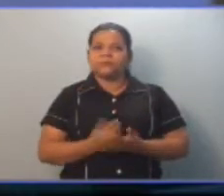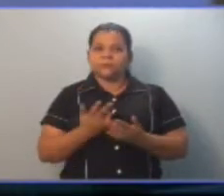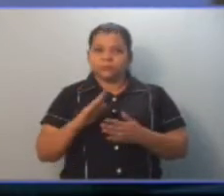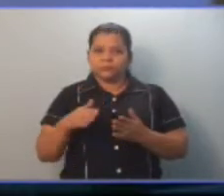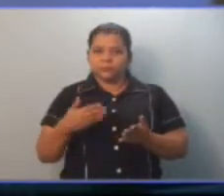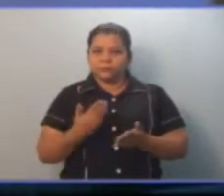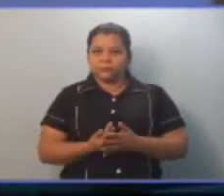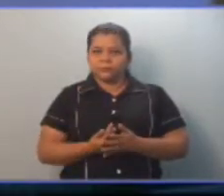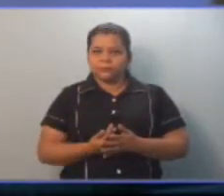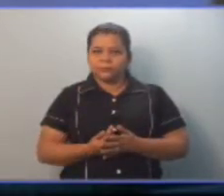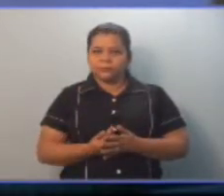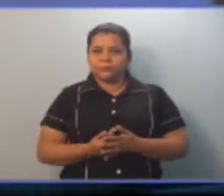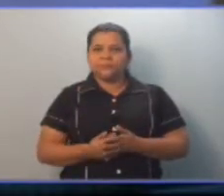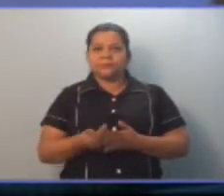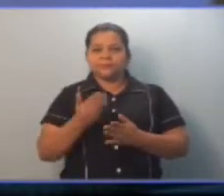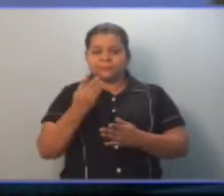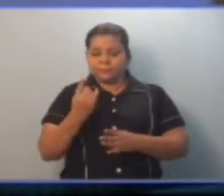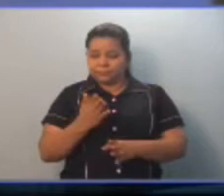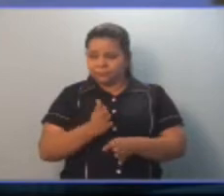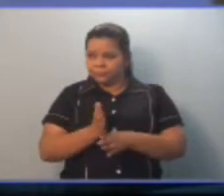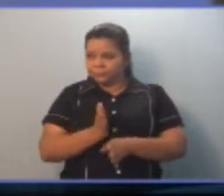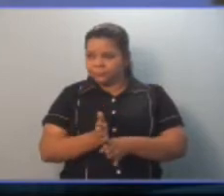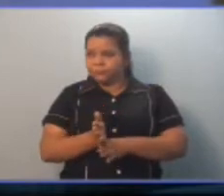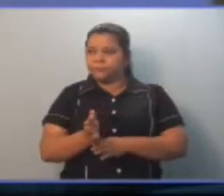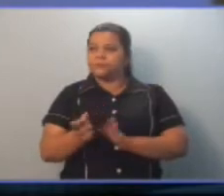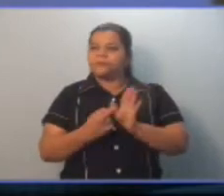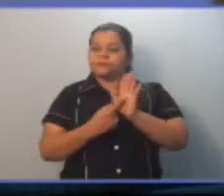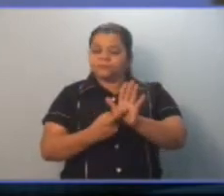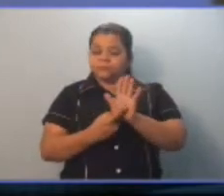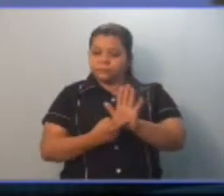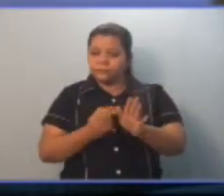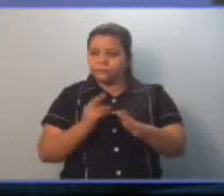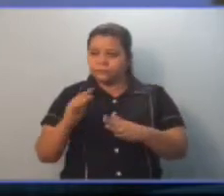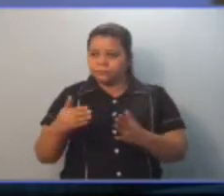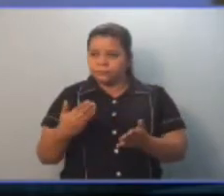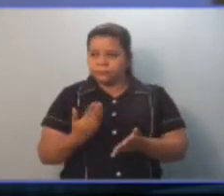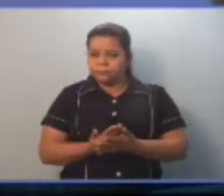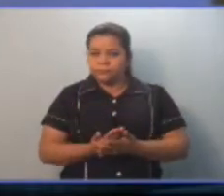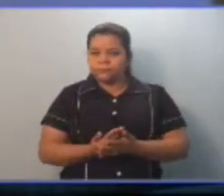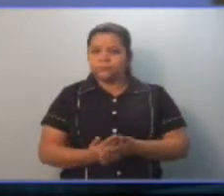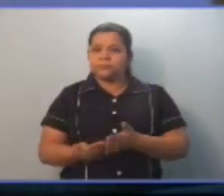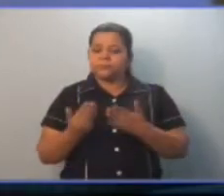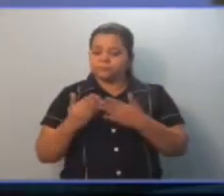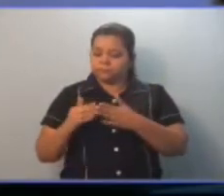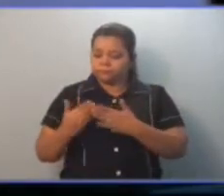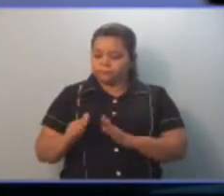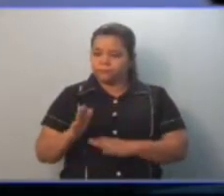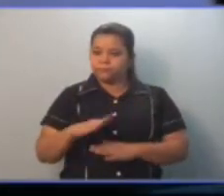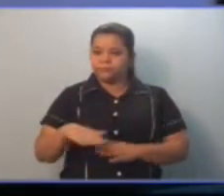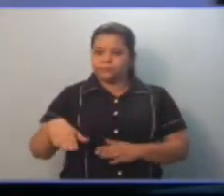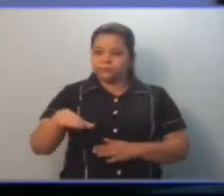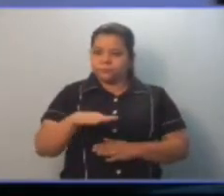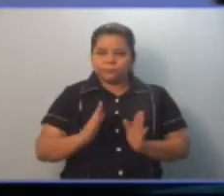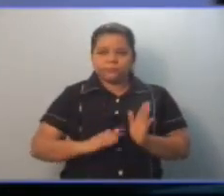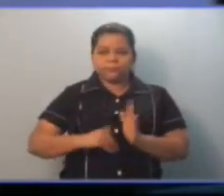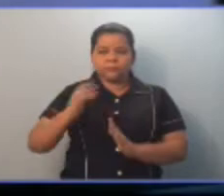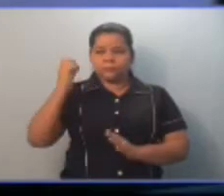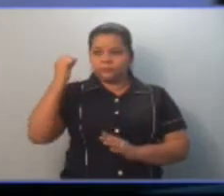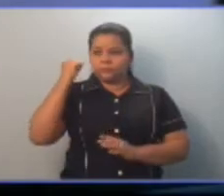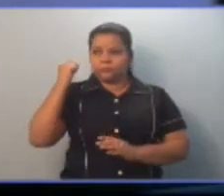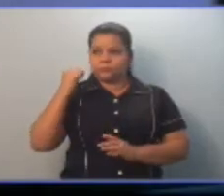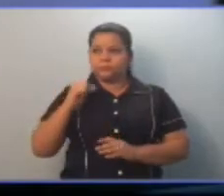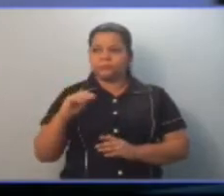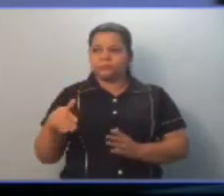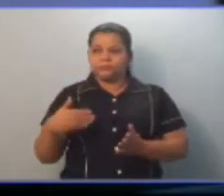integrados profesionales representativos de las distintas corrientes y más relevantes